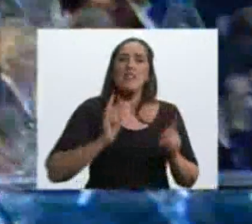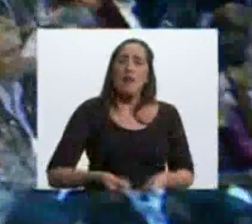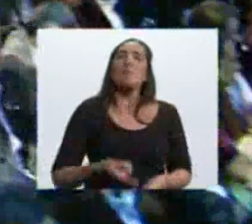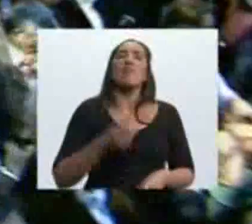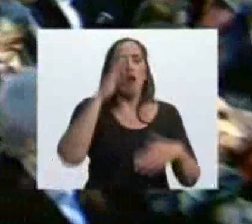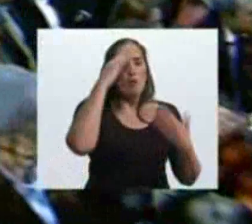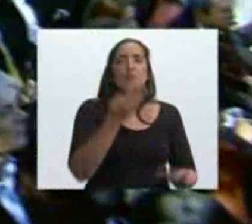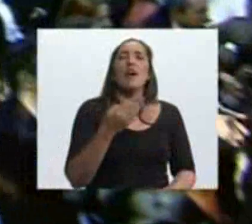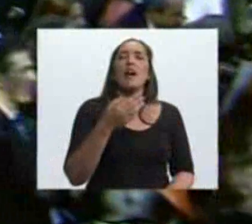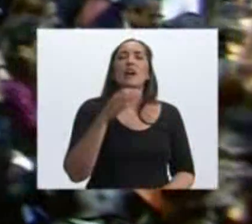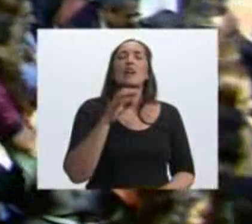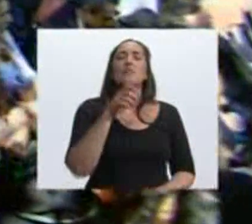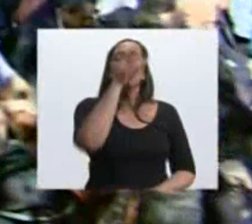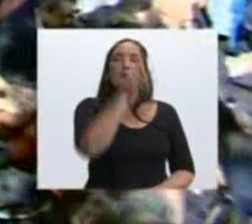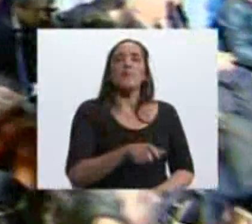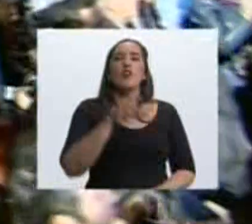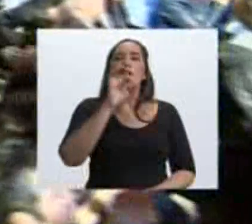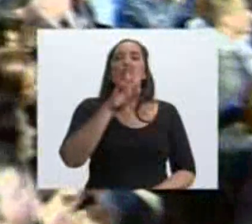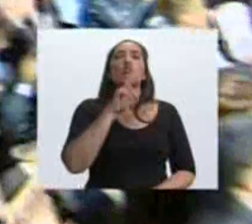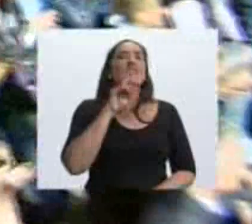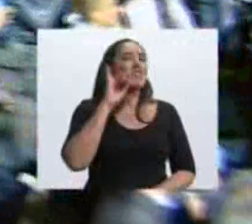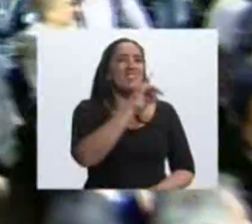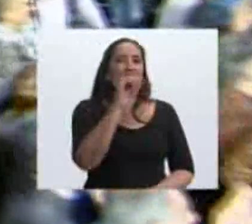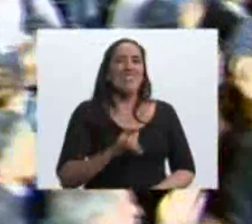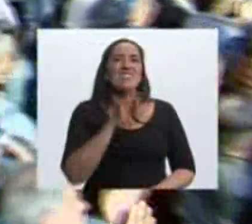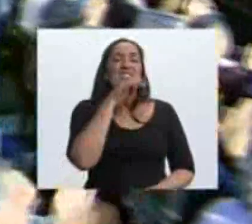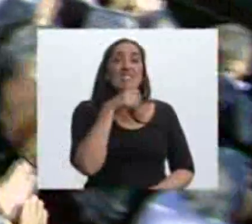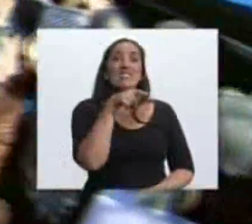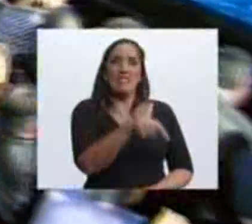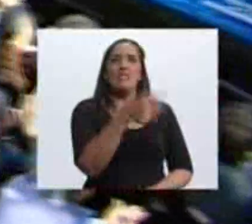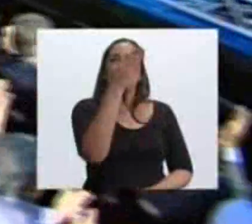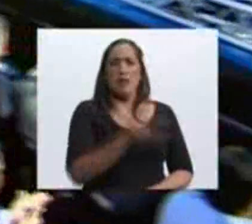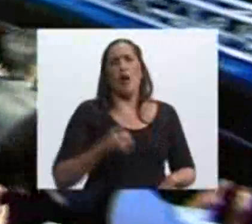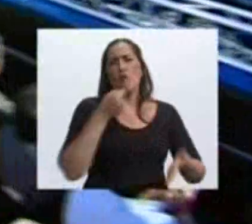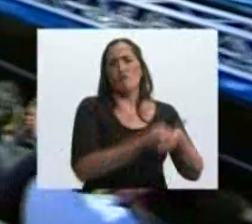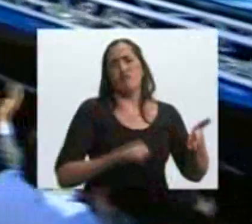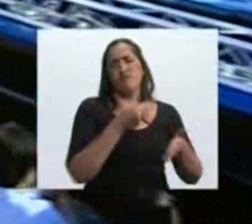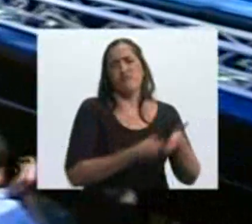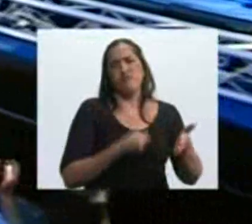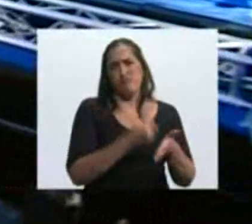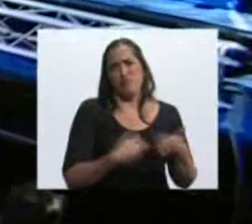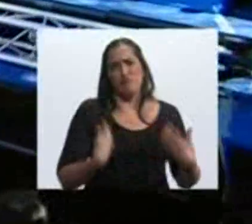Scalabrini Ortiz, a tantos otros luchadores que denunciaron